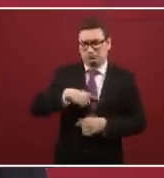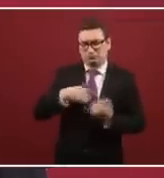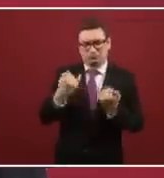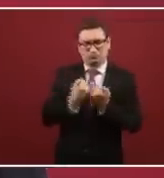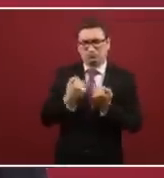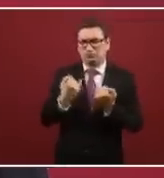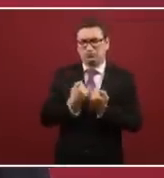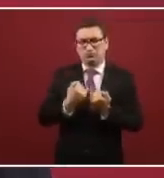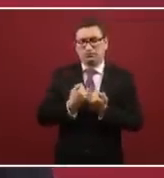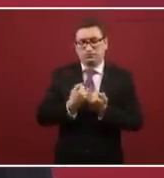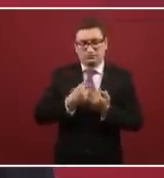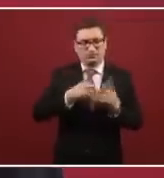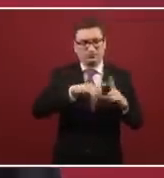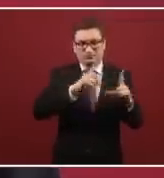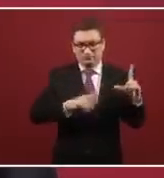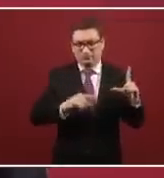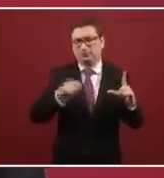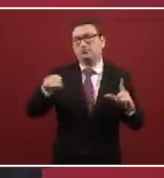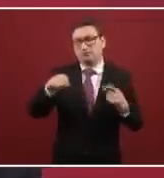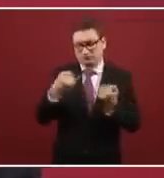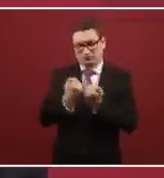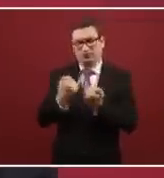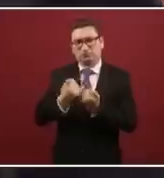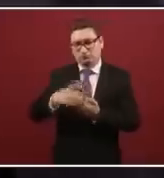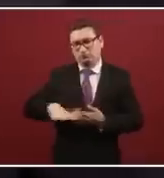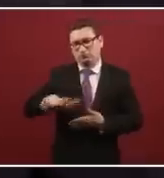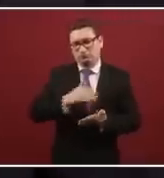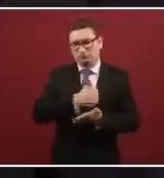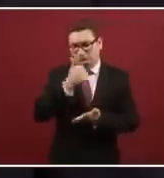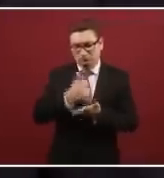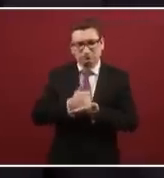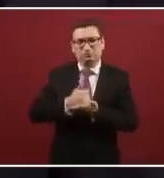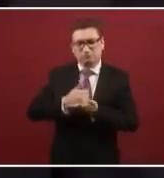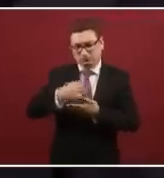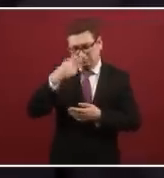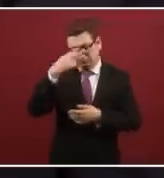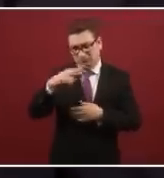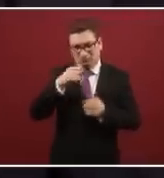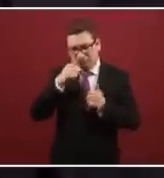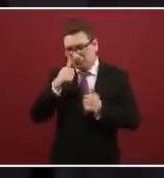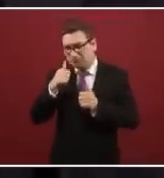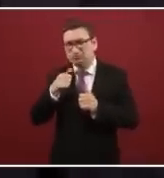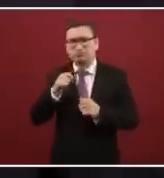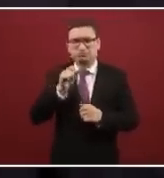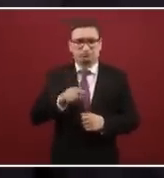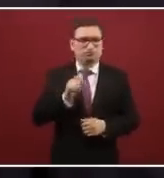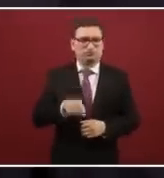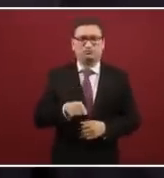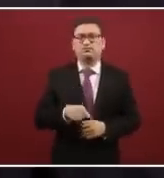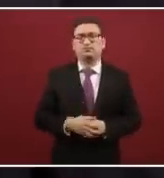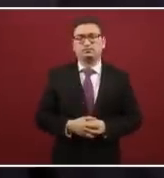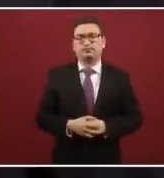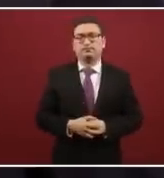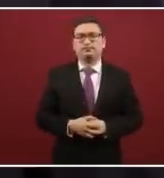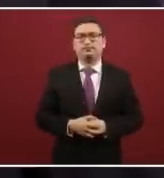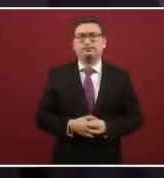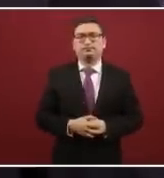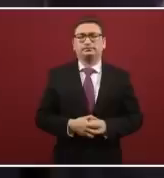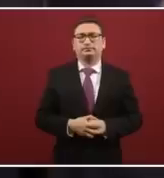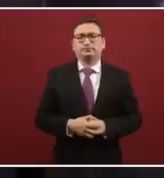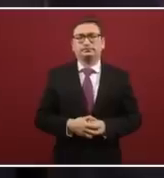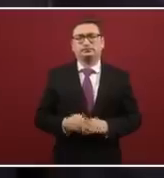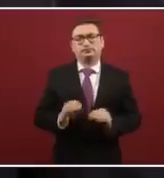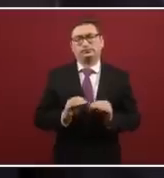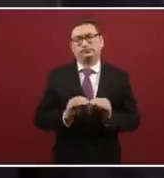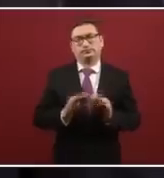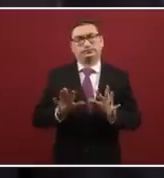a nivel nacional. Ella lo hace aquí en la Ciudad de México. Y en efecto, al